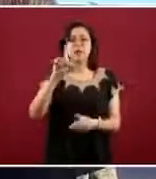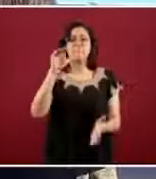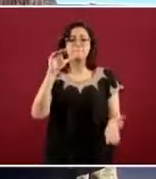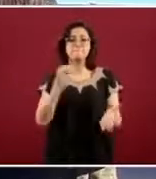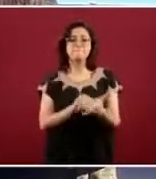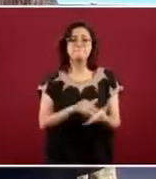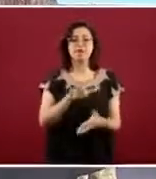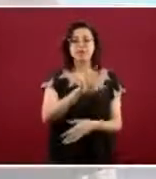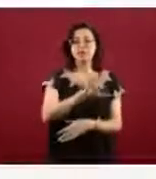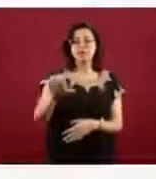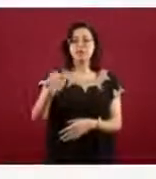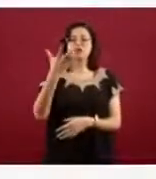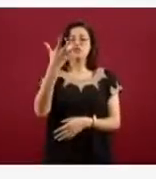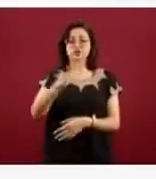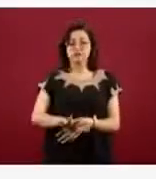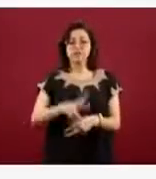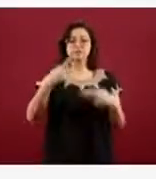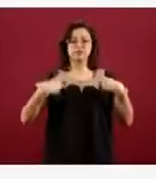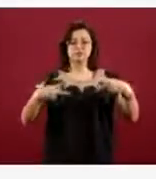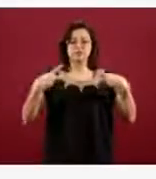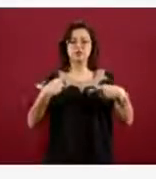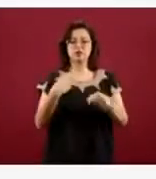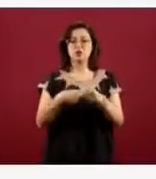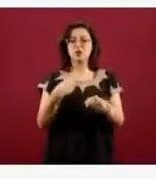casos confirmados,